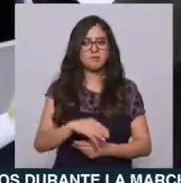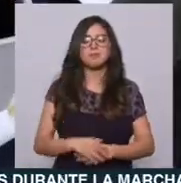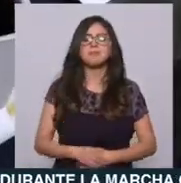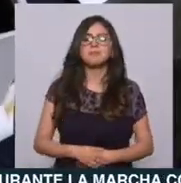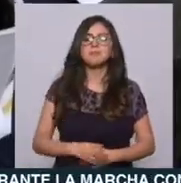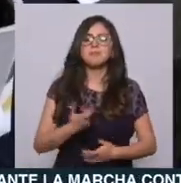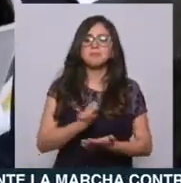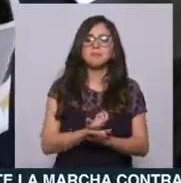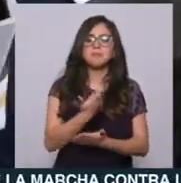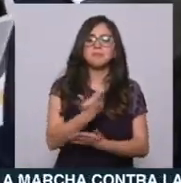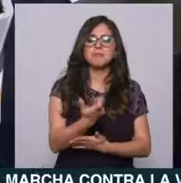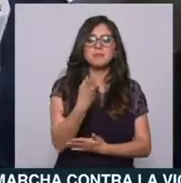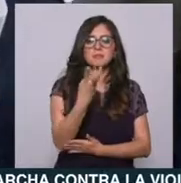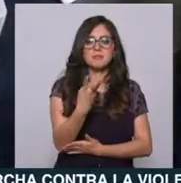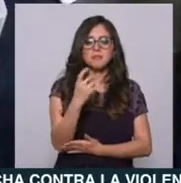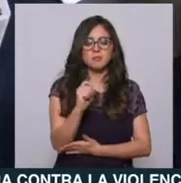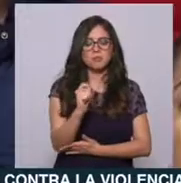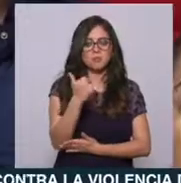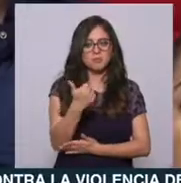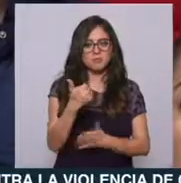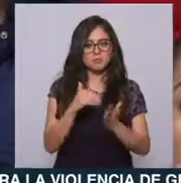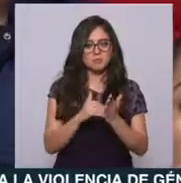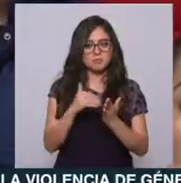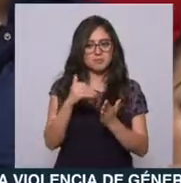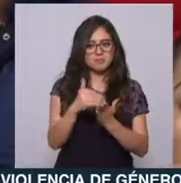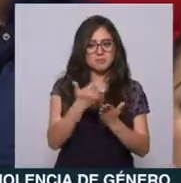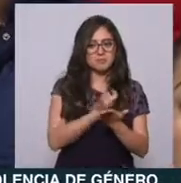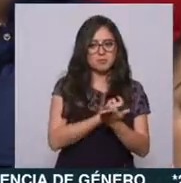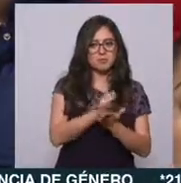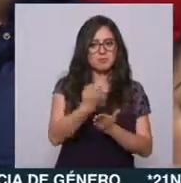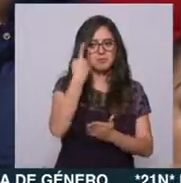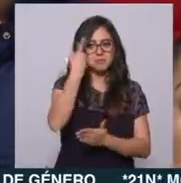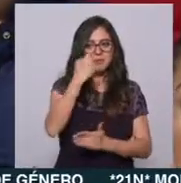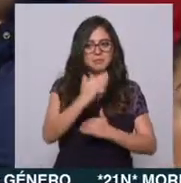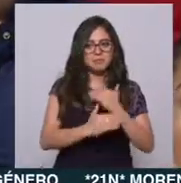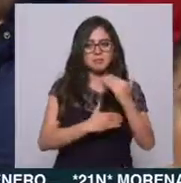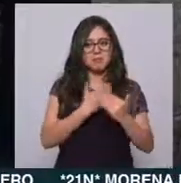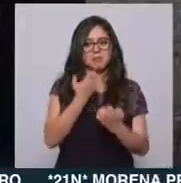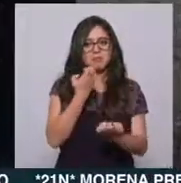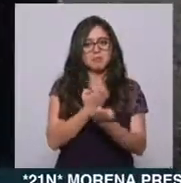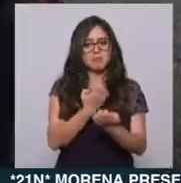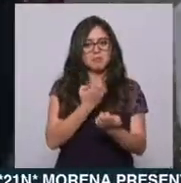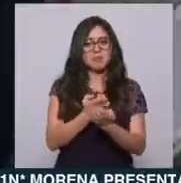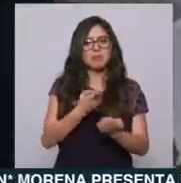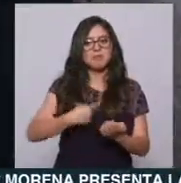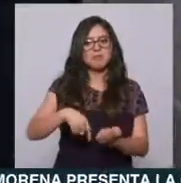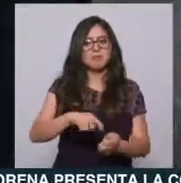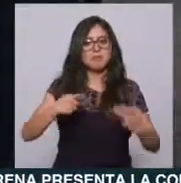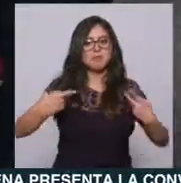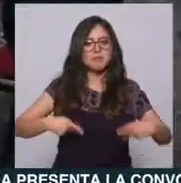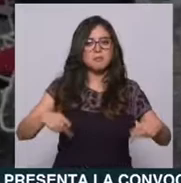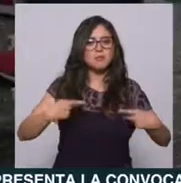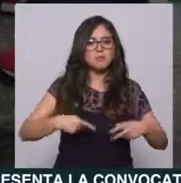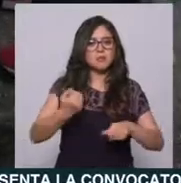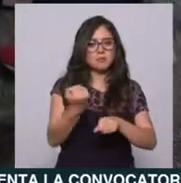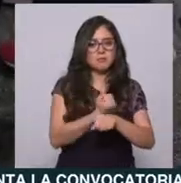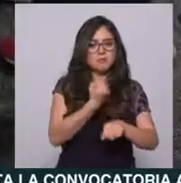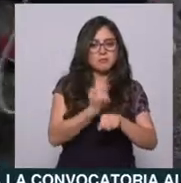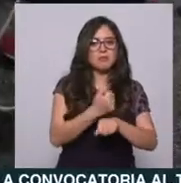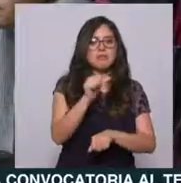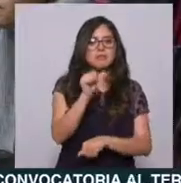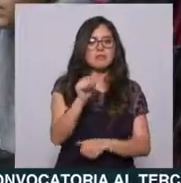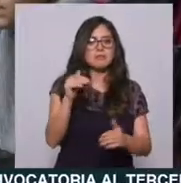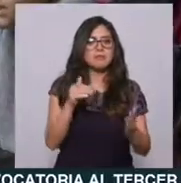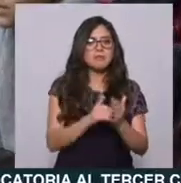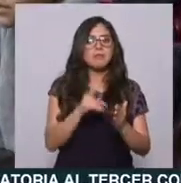fue de 3.6 millones de pesos, con lo cual se impulsó el desarrollo económico de pequeños productores de calzado, pues los 16,000 pares